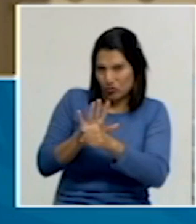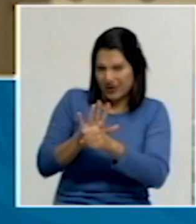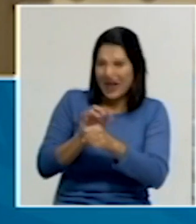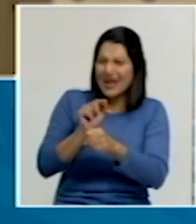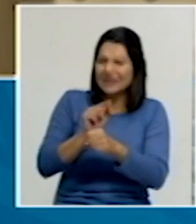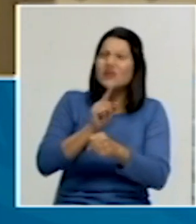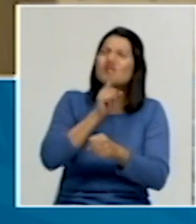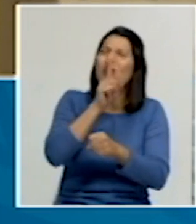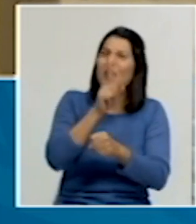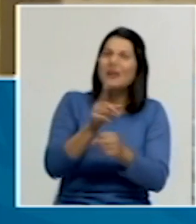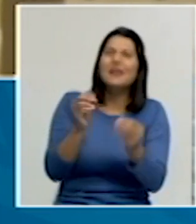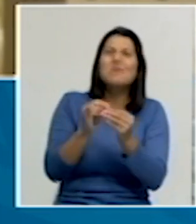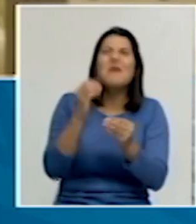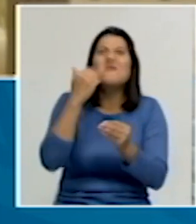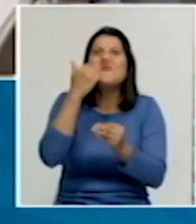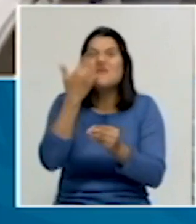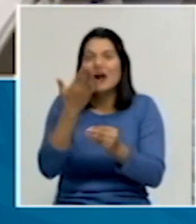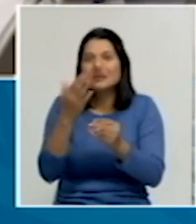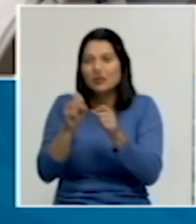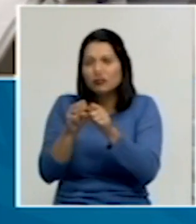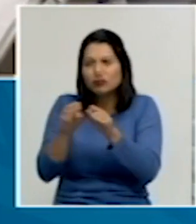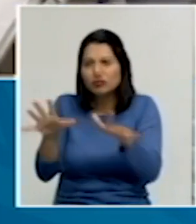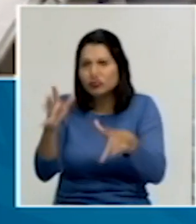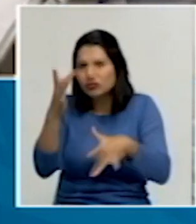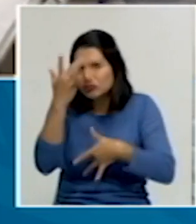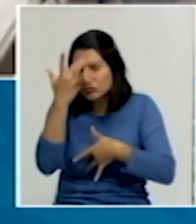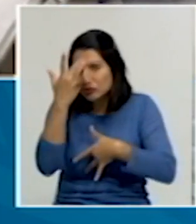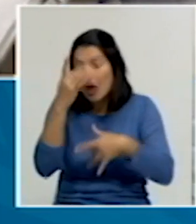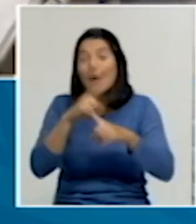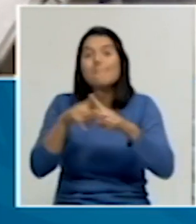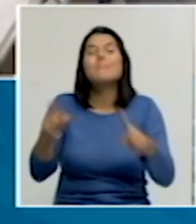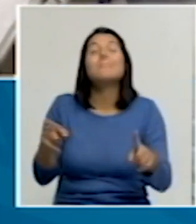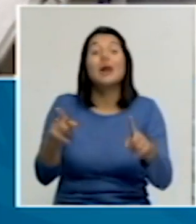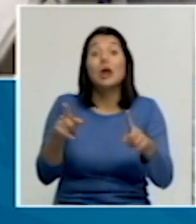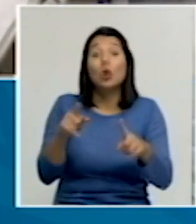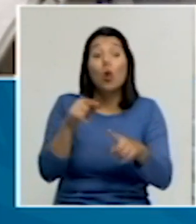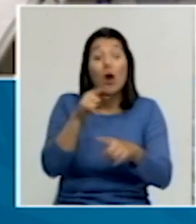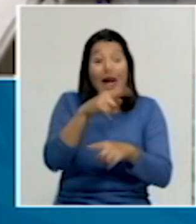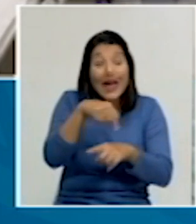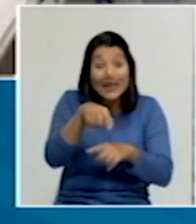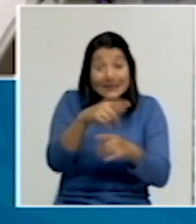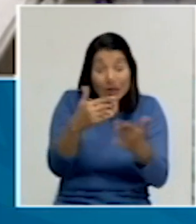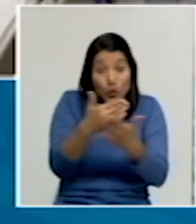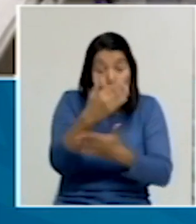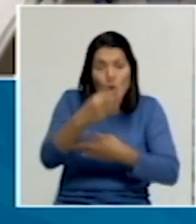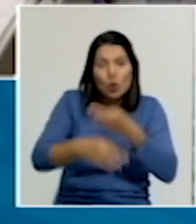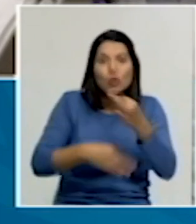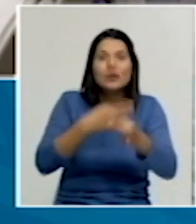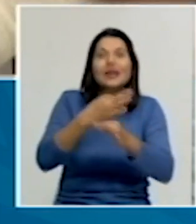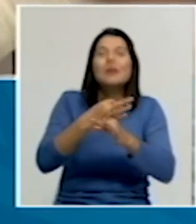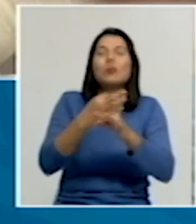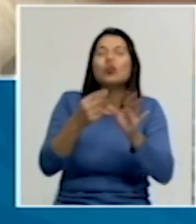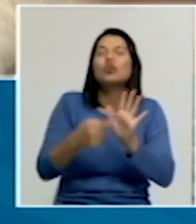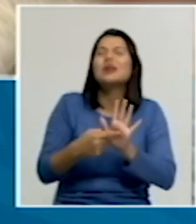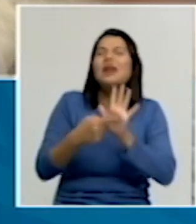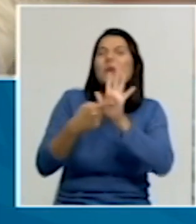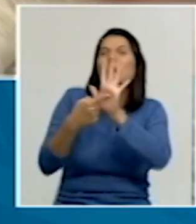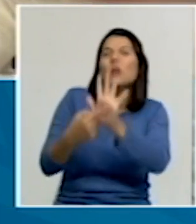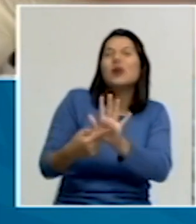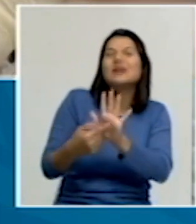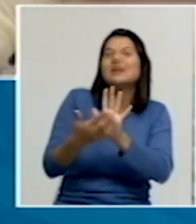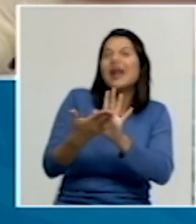más contagiosas, han venido a demostrar también que son muy eficientes